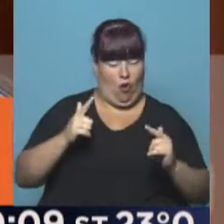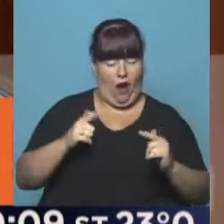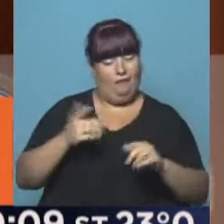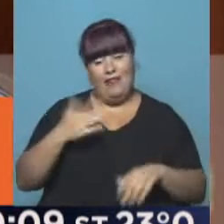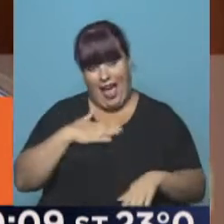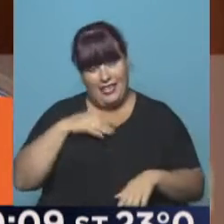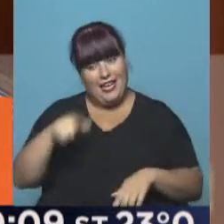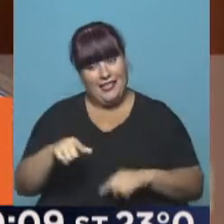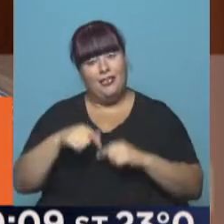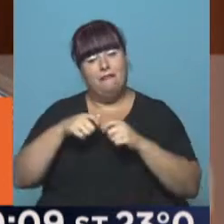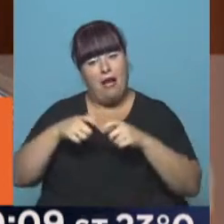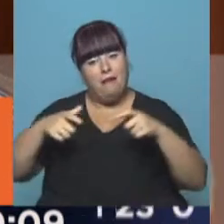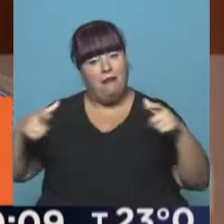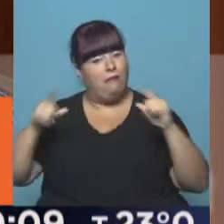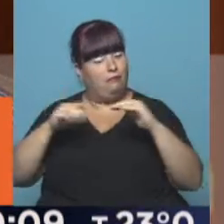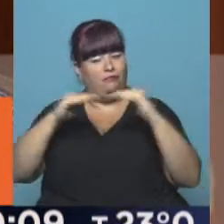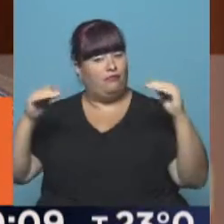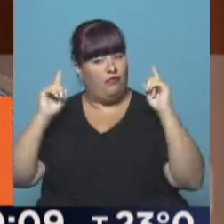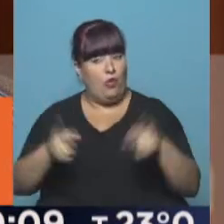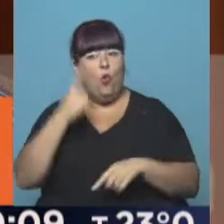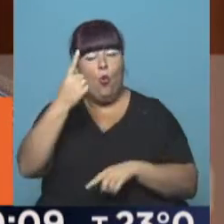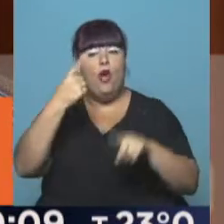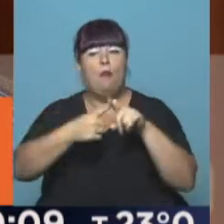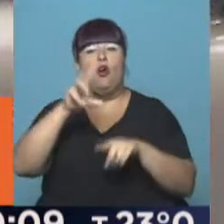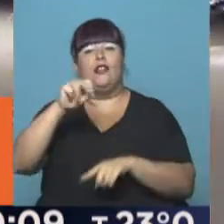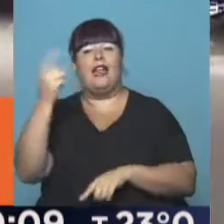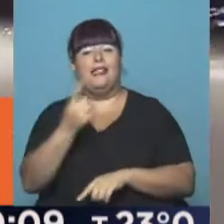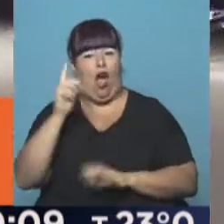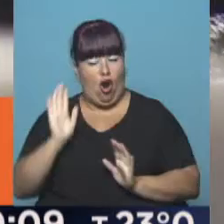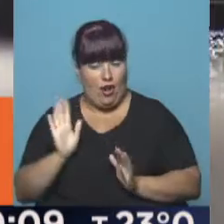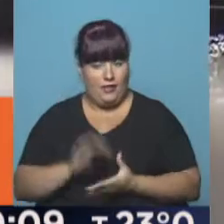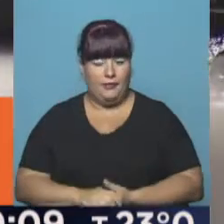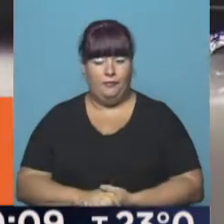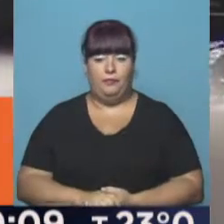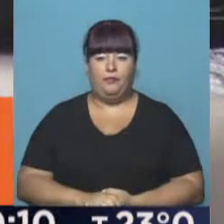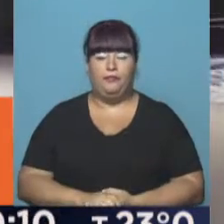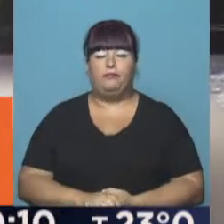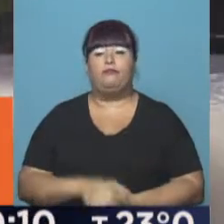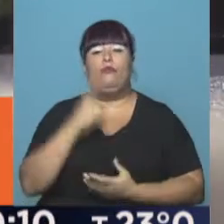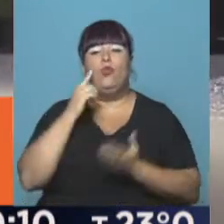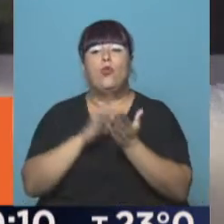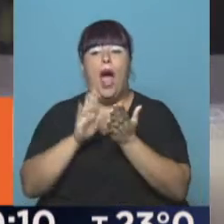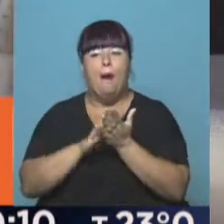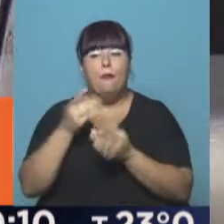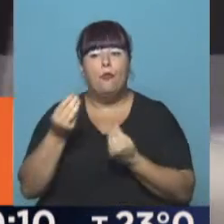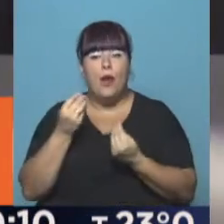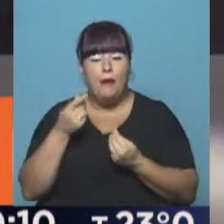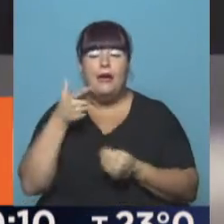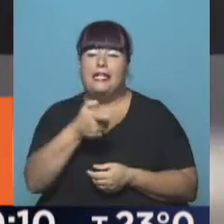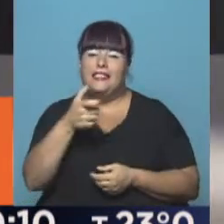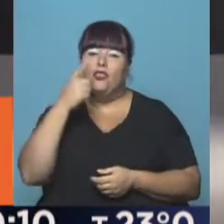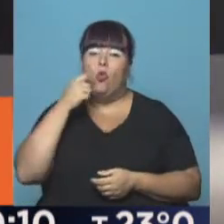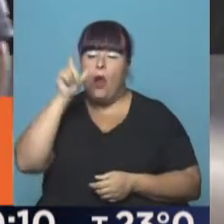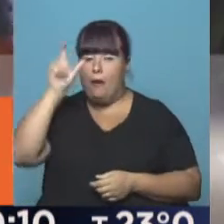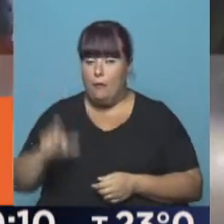lamentablemente sigue en el mismo rango una mujer cada 30 horas un elemento común en la motivación asesina de un